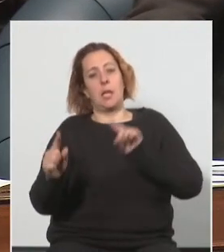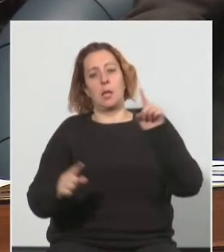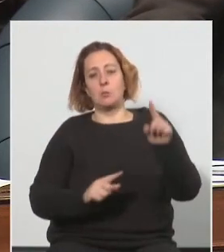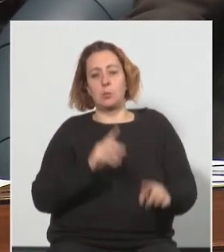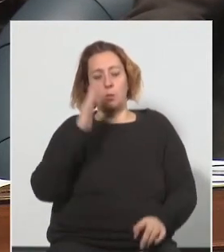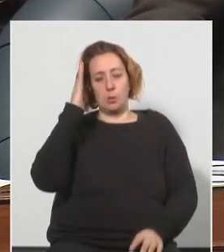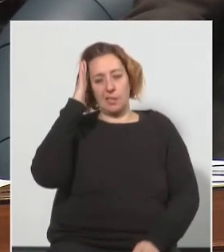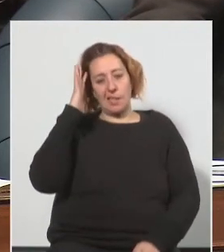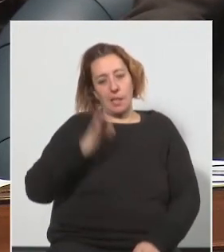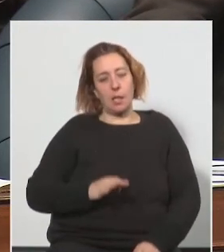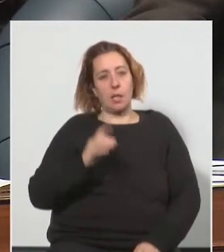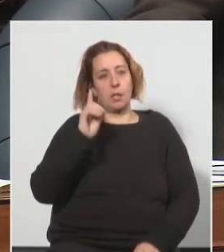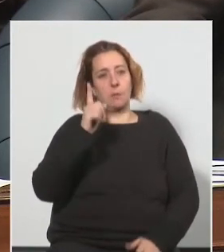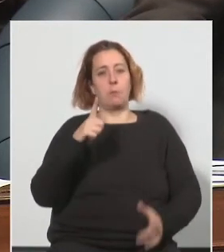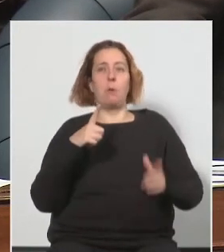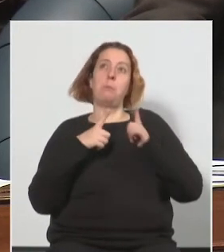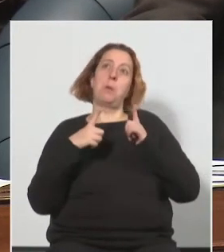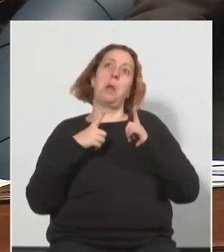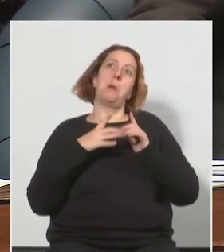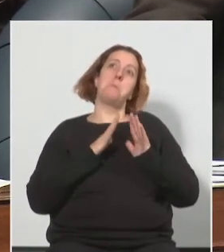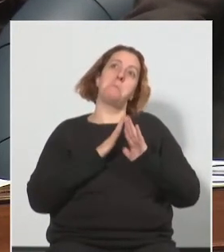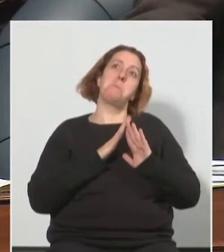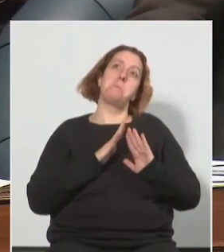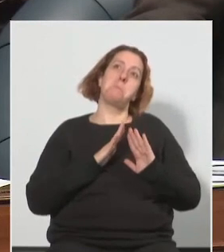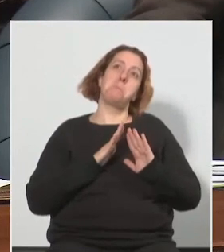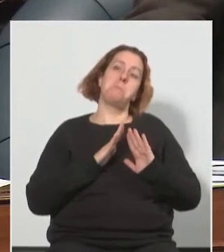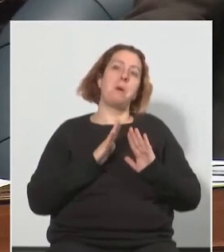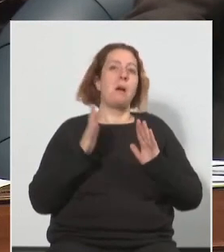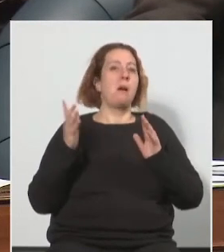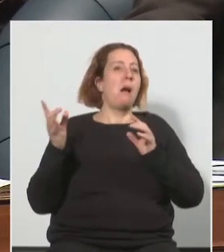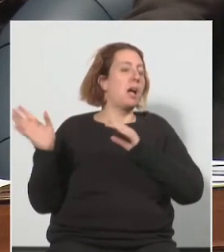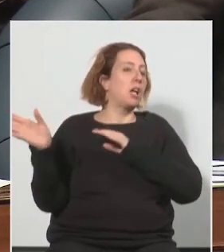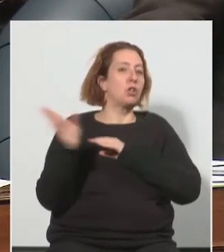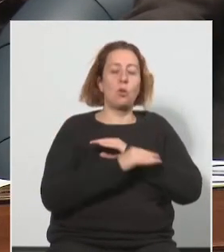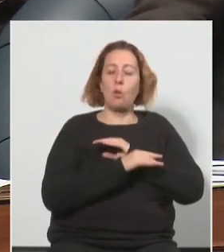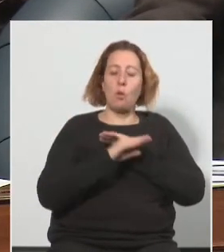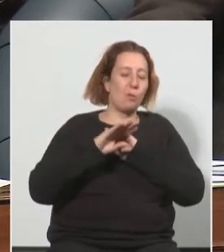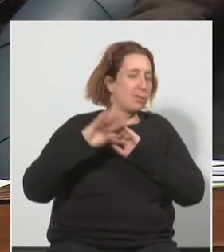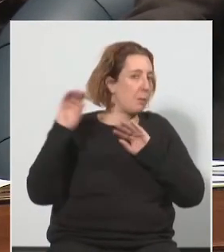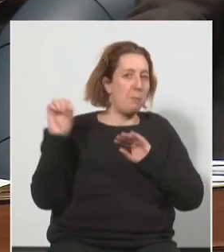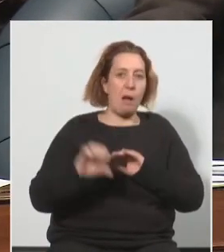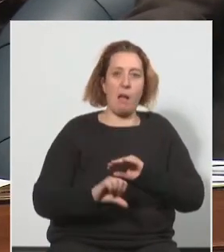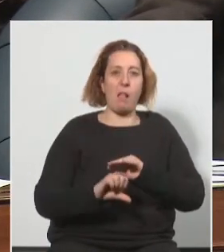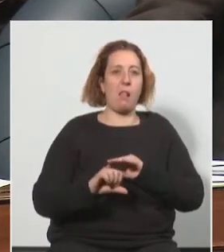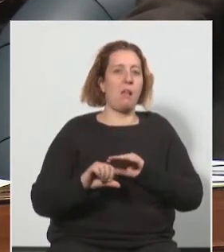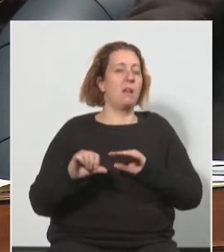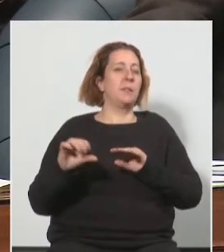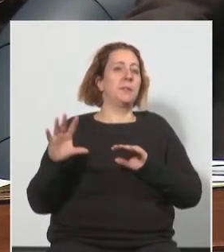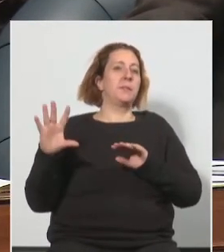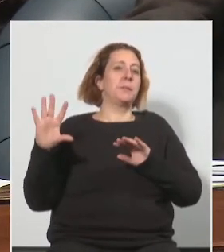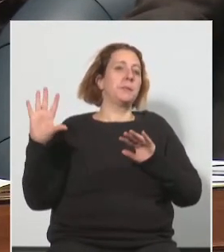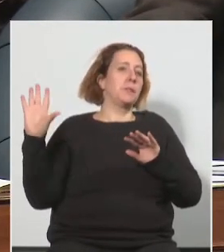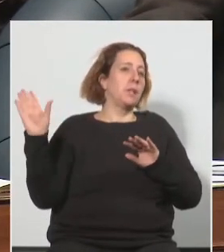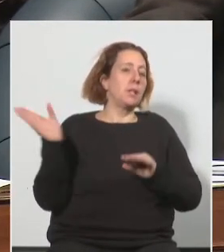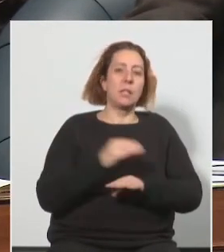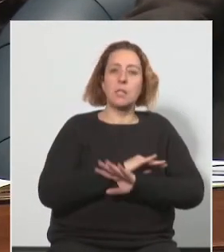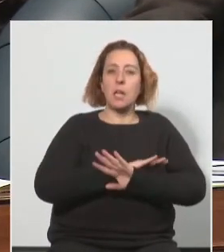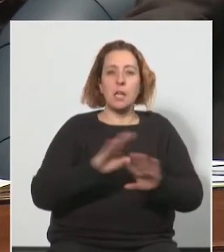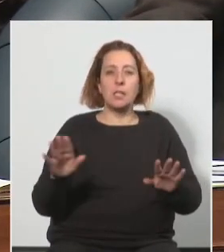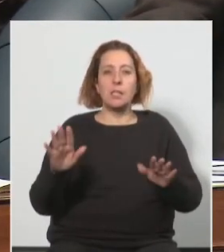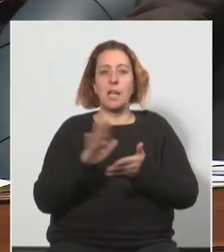crea que debemos esperar pasivamente a que nos contaminemos todos, a que llegue la inmunidad de